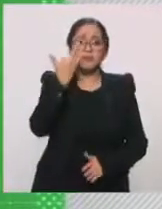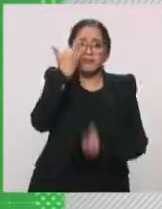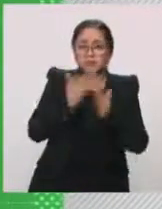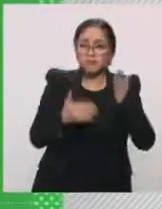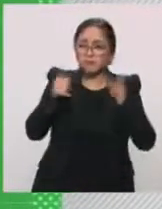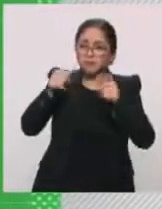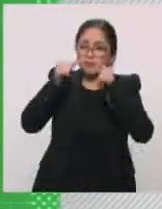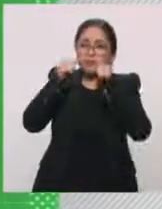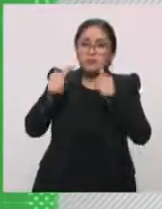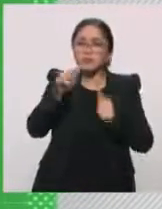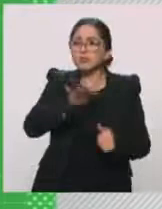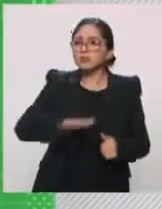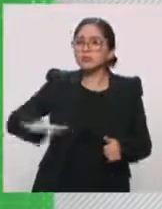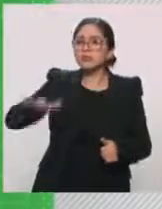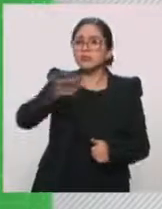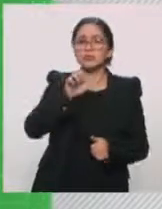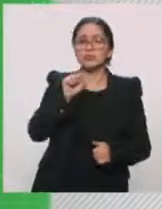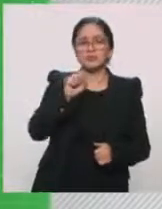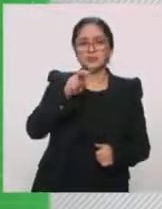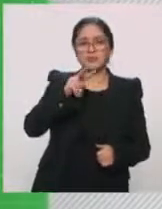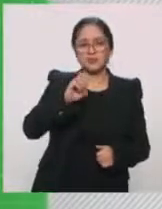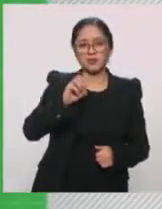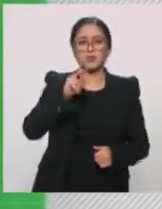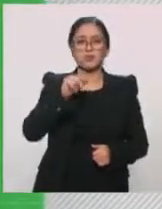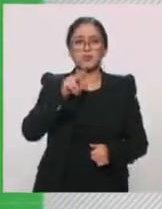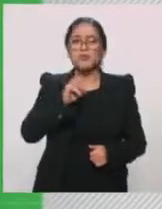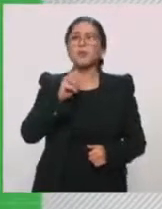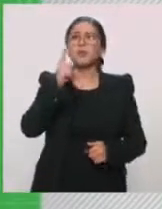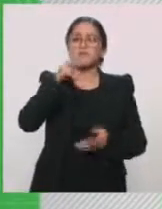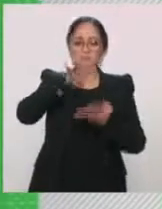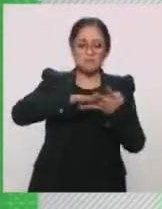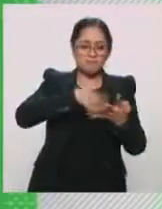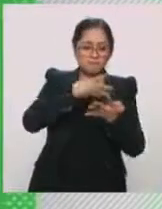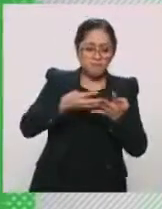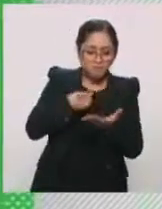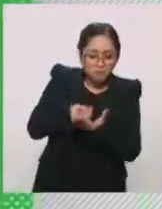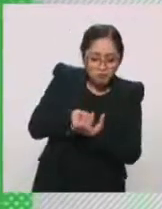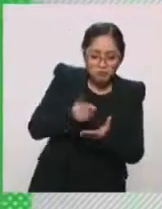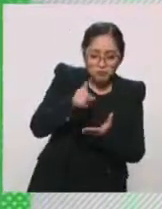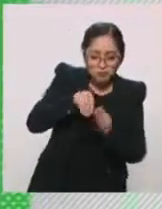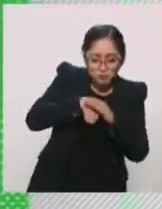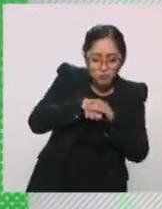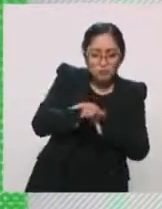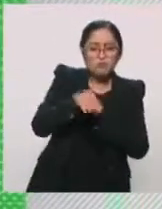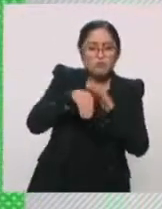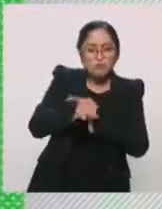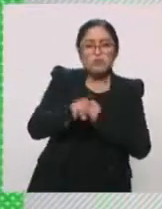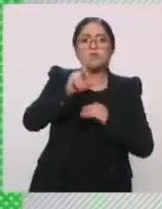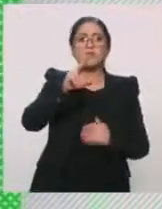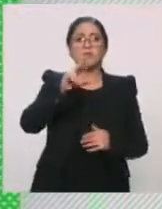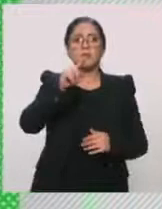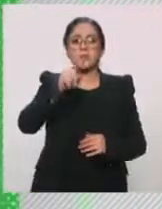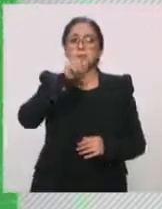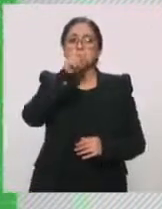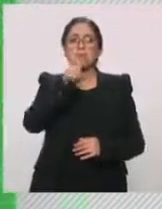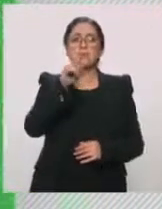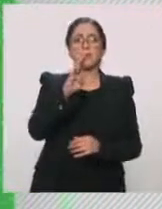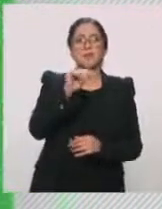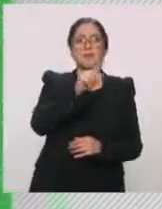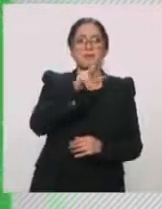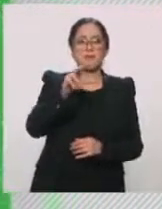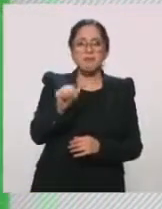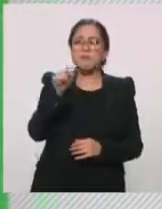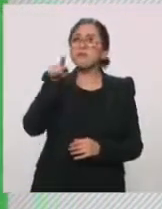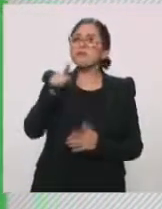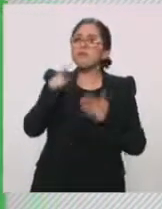servicios públicos y que y por lo tanto drenaje, residuos, ¿no? Las barrancas también, que están llenas que son